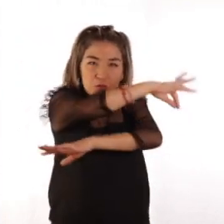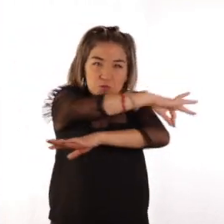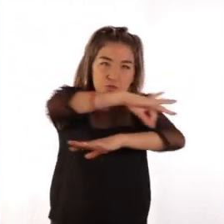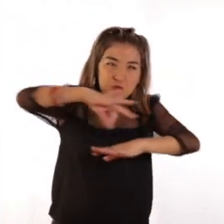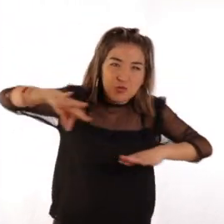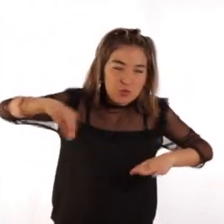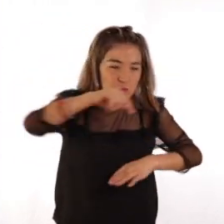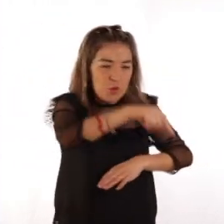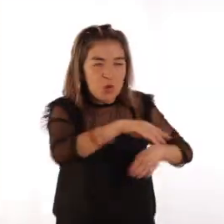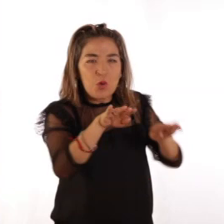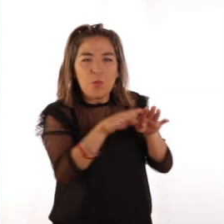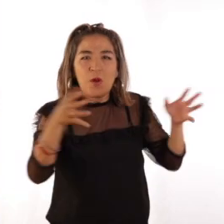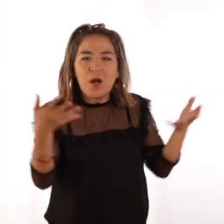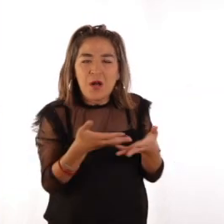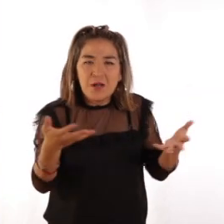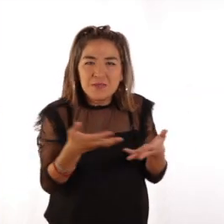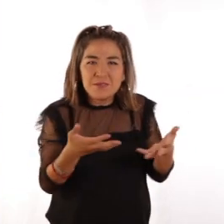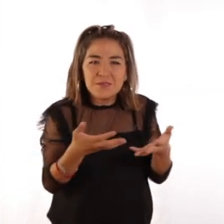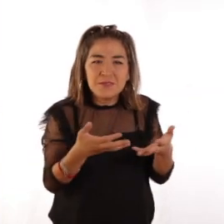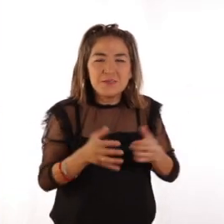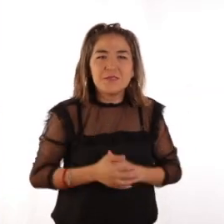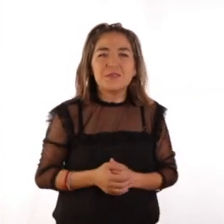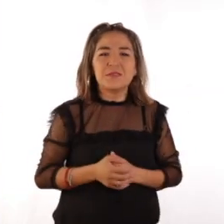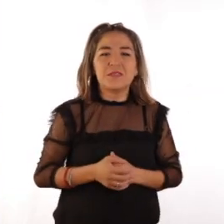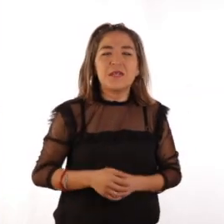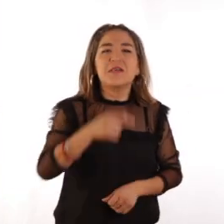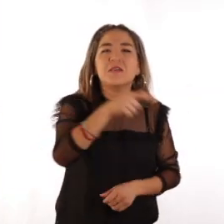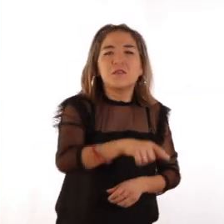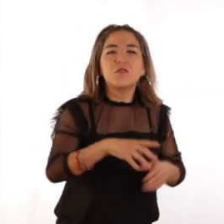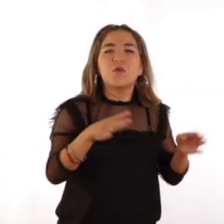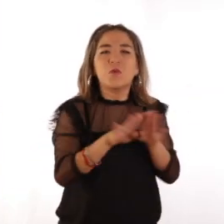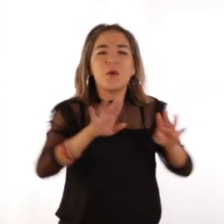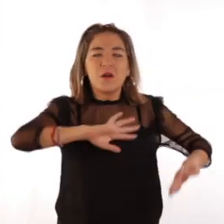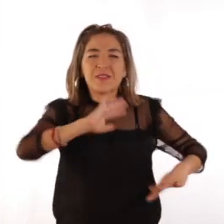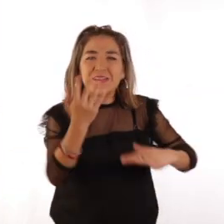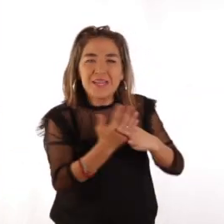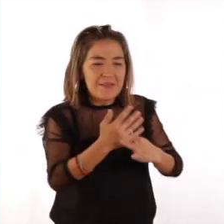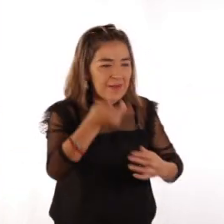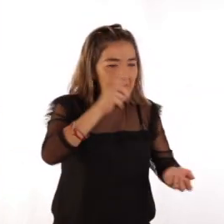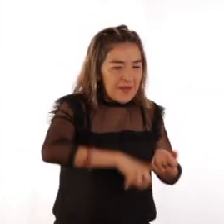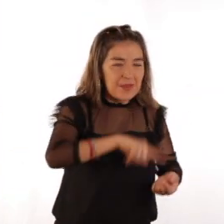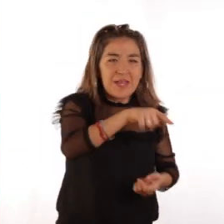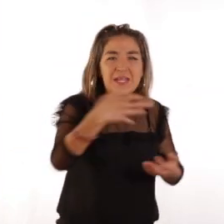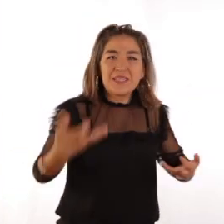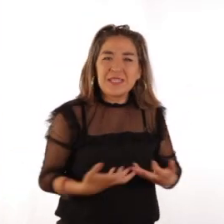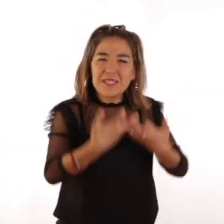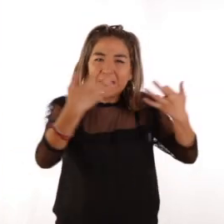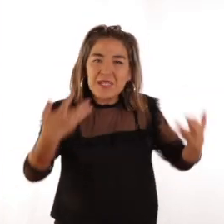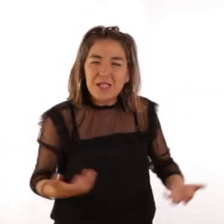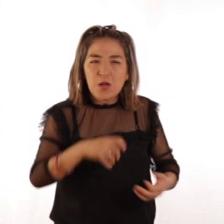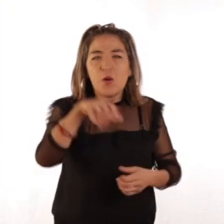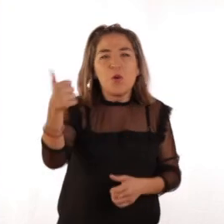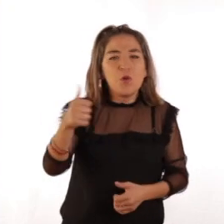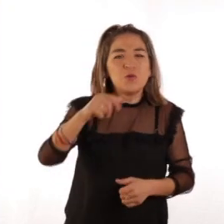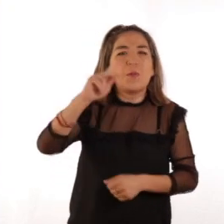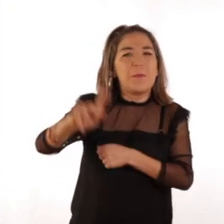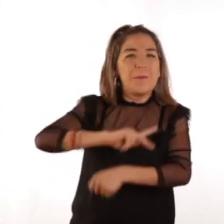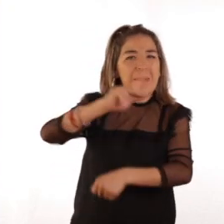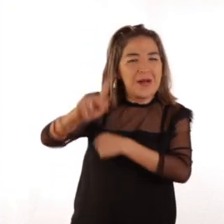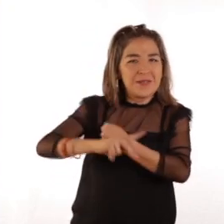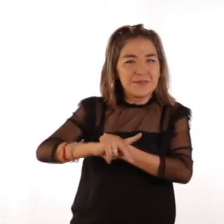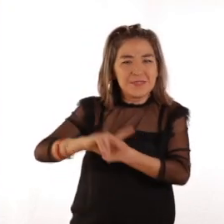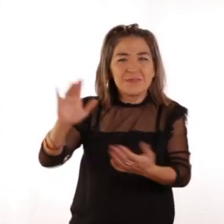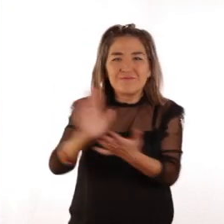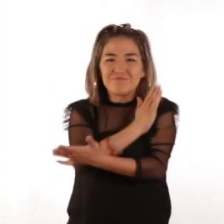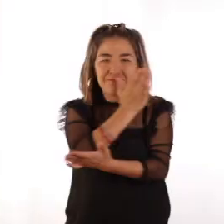va a trazar líneas con las cuales dividir perfectamente un territorio del otro territorio de otro